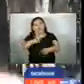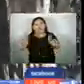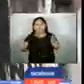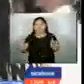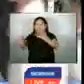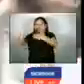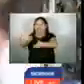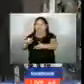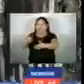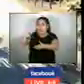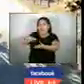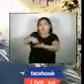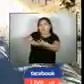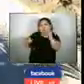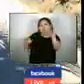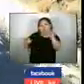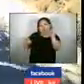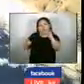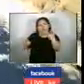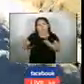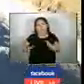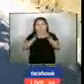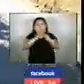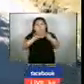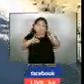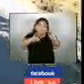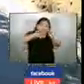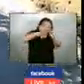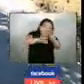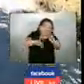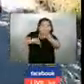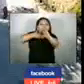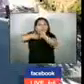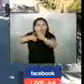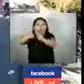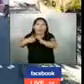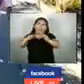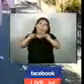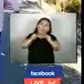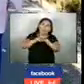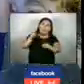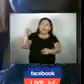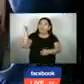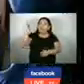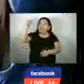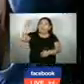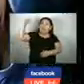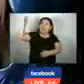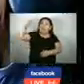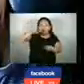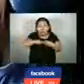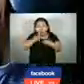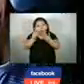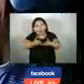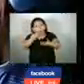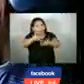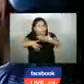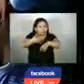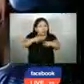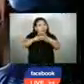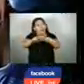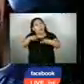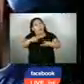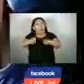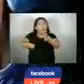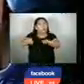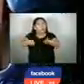móviles en la capital, la aplicación de casa por casa e incluso llevaron las vacunas vía aérea, terrestre y marítima a